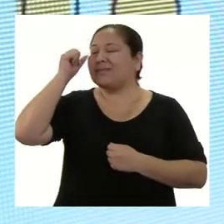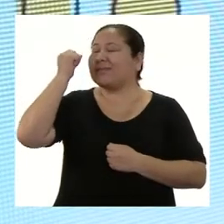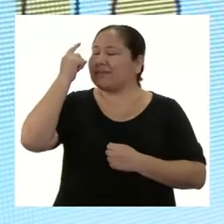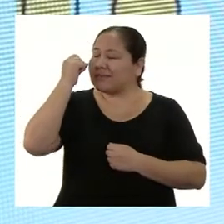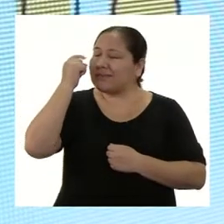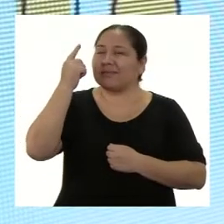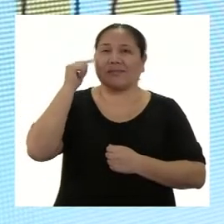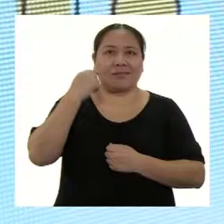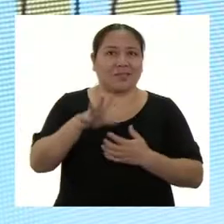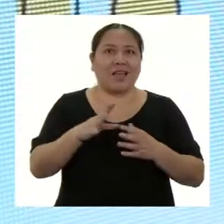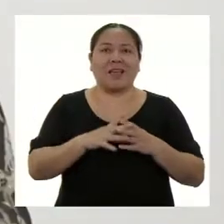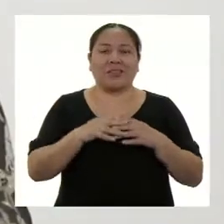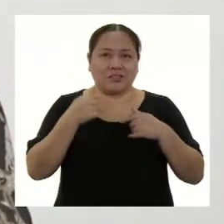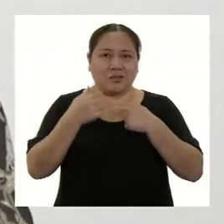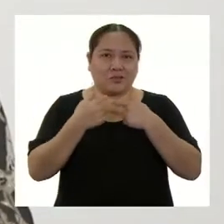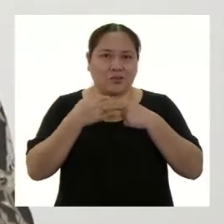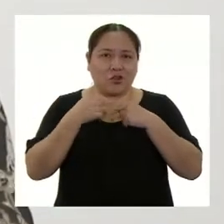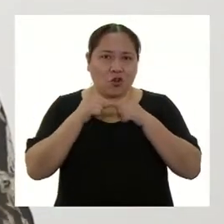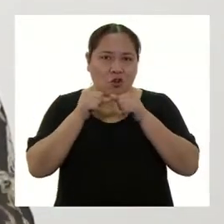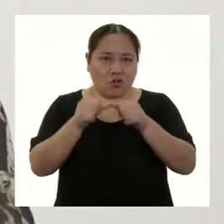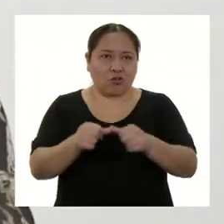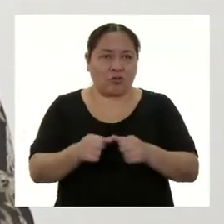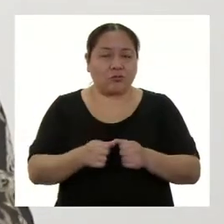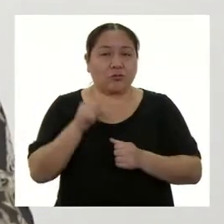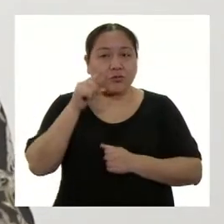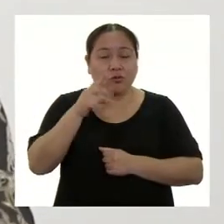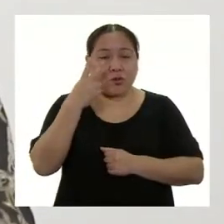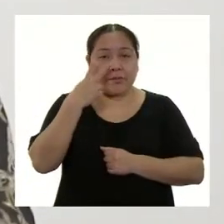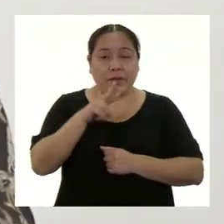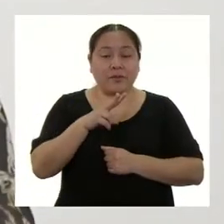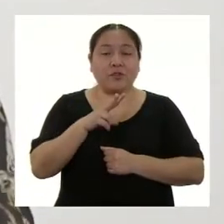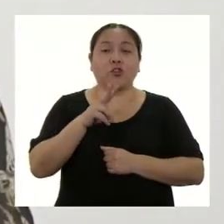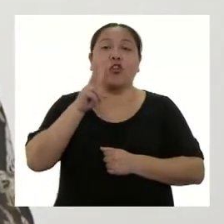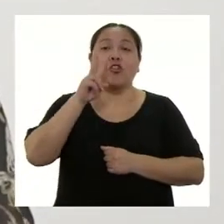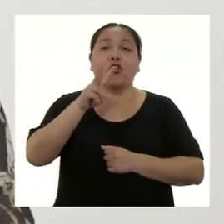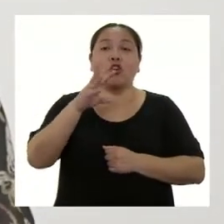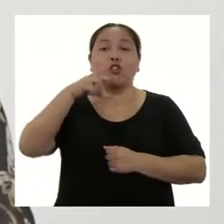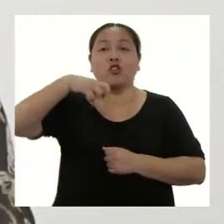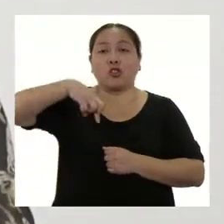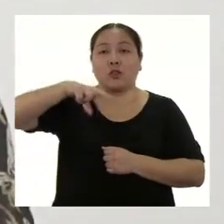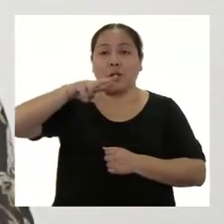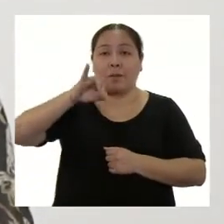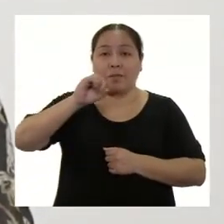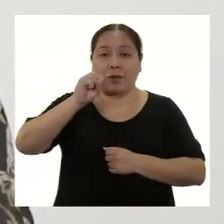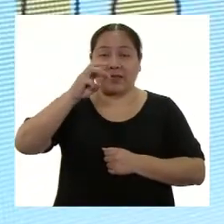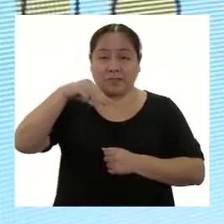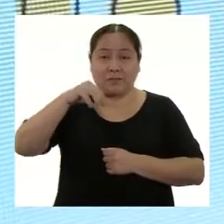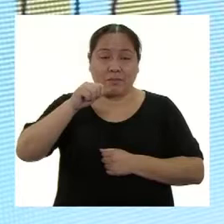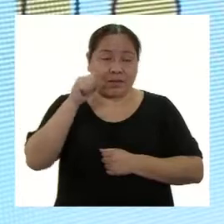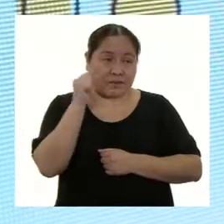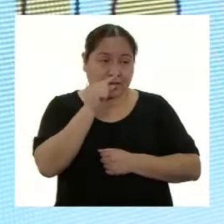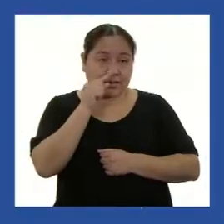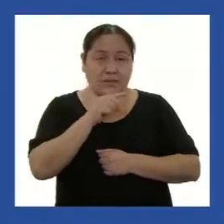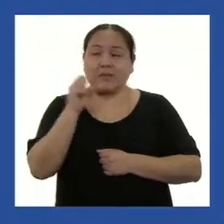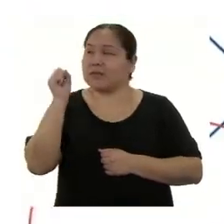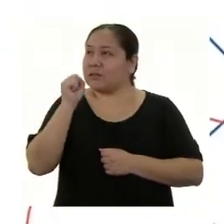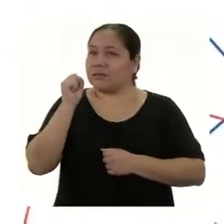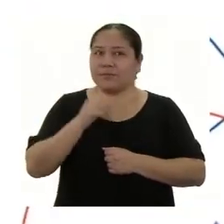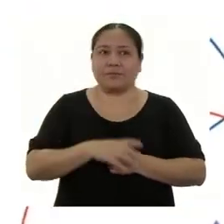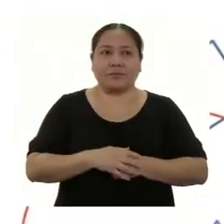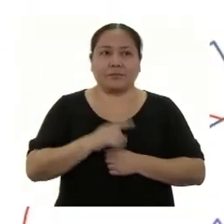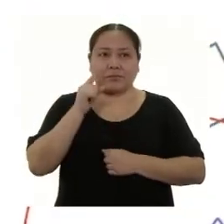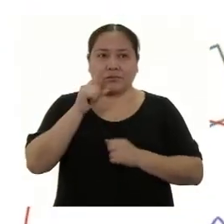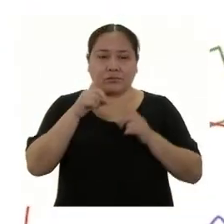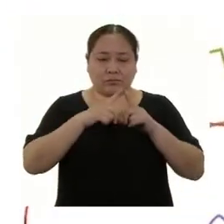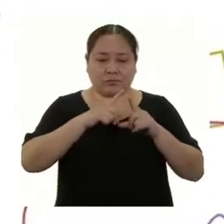bien, prosigamos. Hace rato me dijiste que reconocías dos tipos de prisma en la carpa, ¿cierto? Así es,